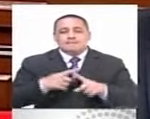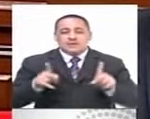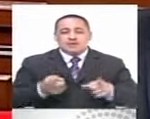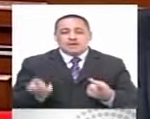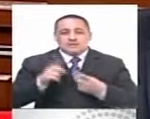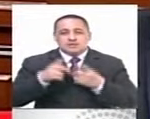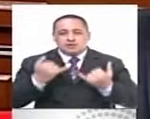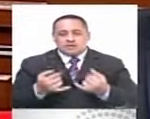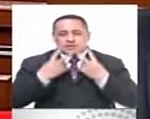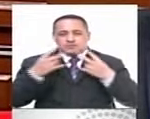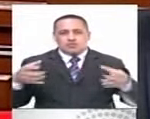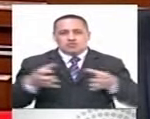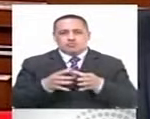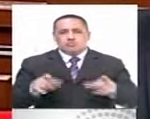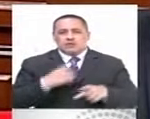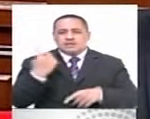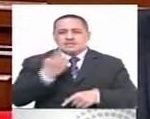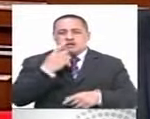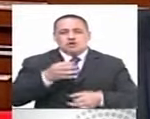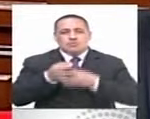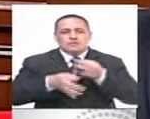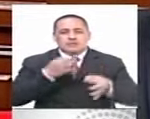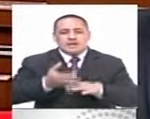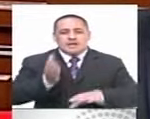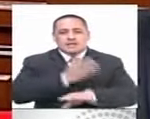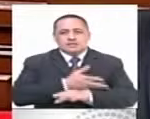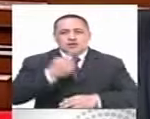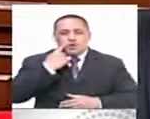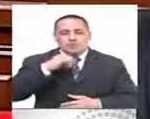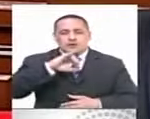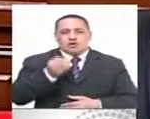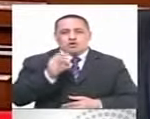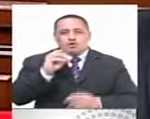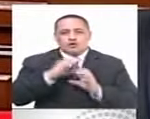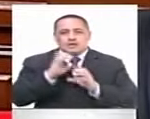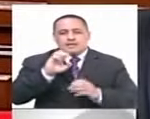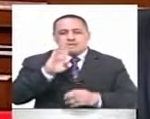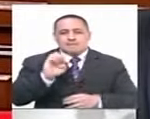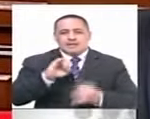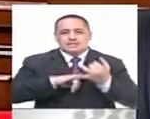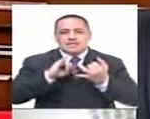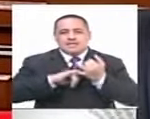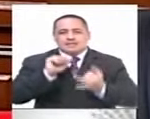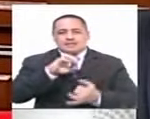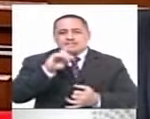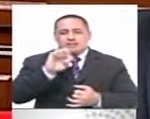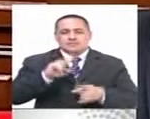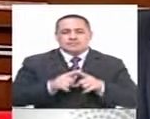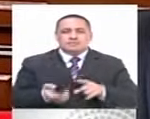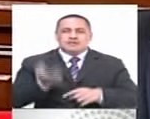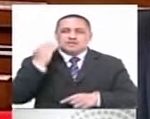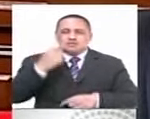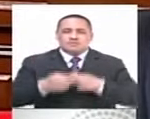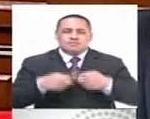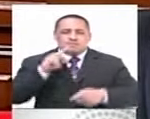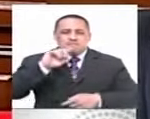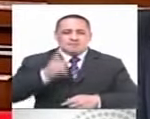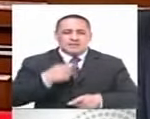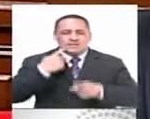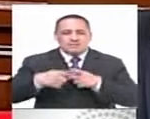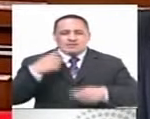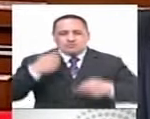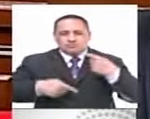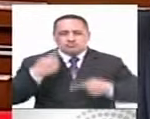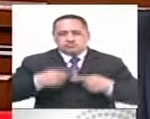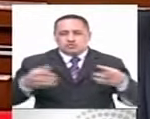una gran posibilidad, como lo dijera el insigne Jorge Basadre. Después de haber pasado mil avatares en la campaña